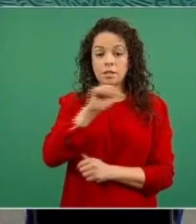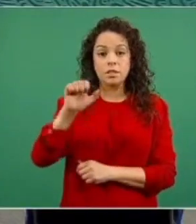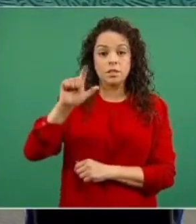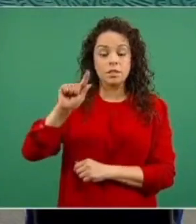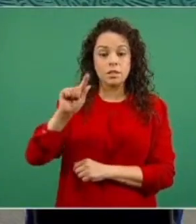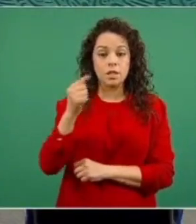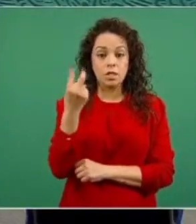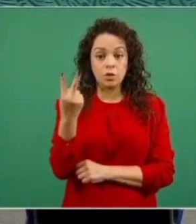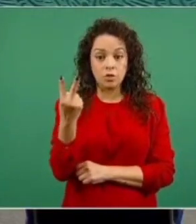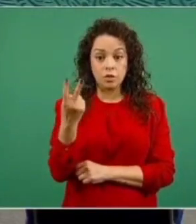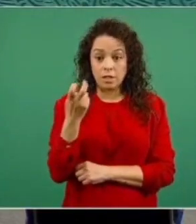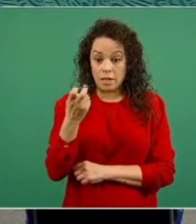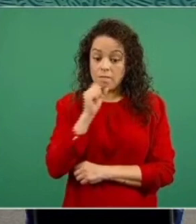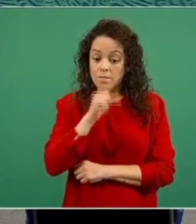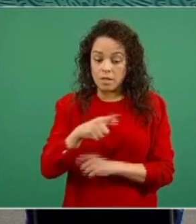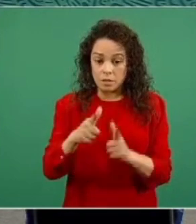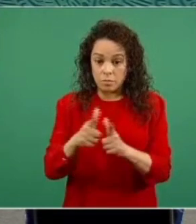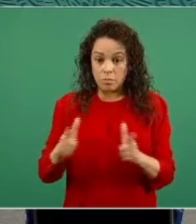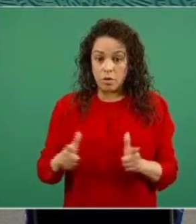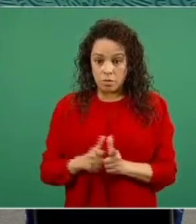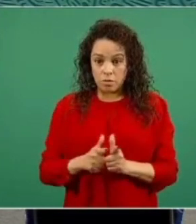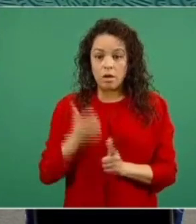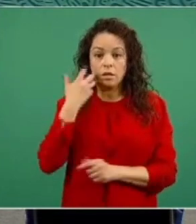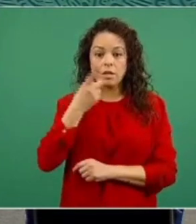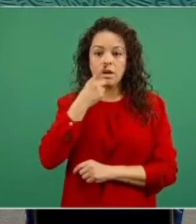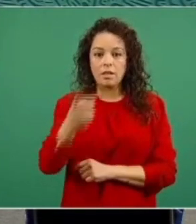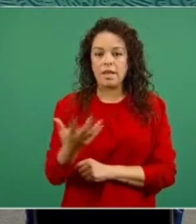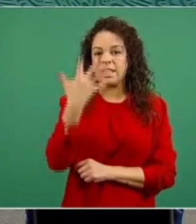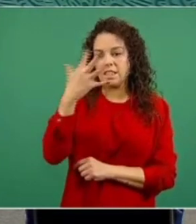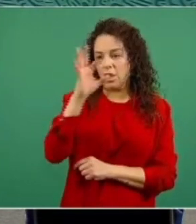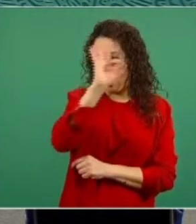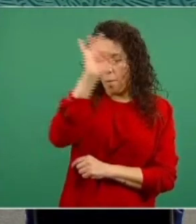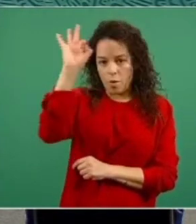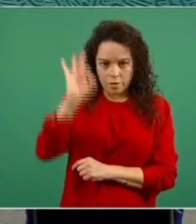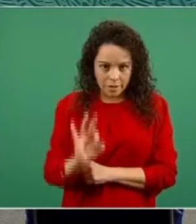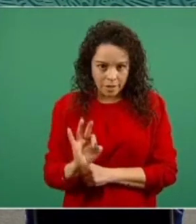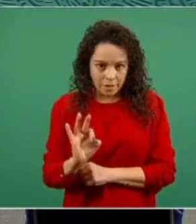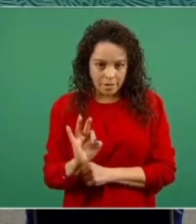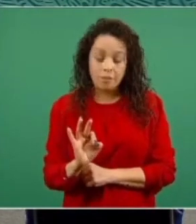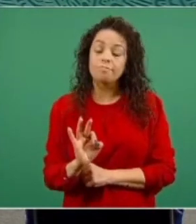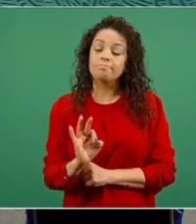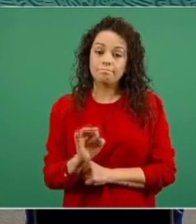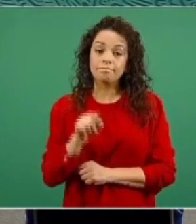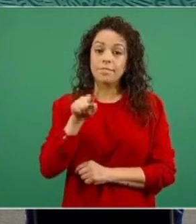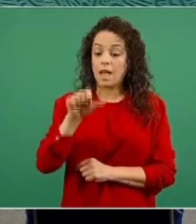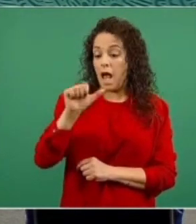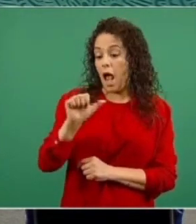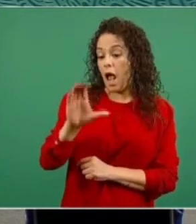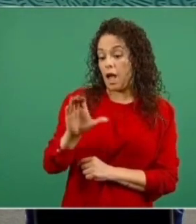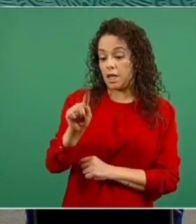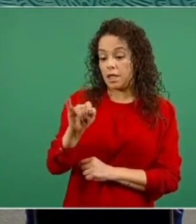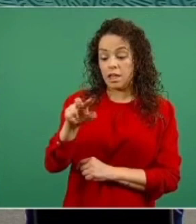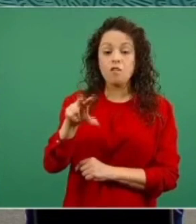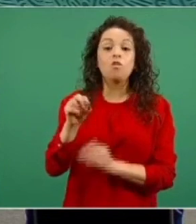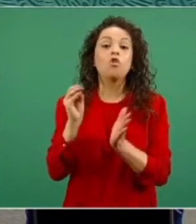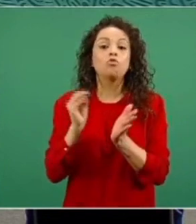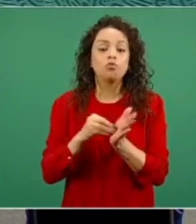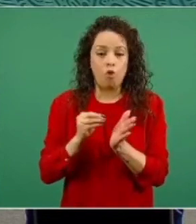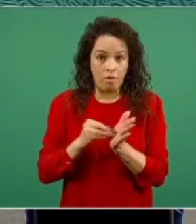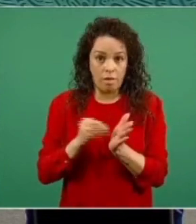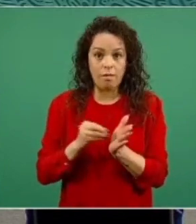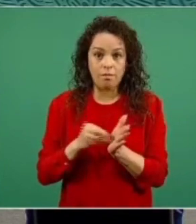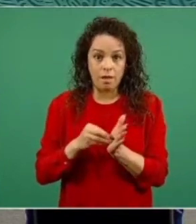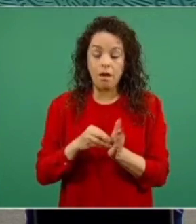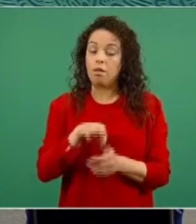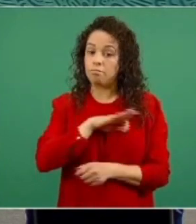93.672 de este grupo, es decir, el 5%, son los que se consideran activos y por lo tanto con posibilidad